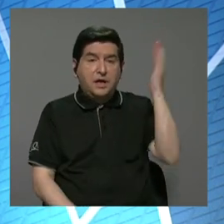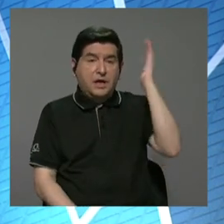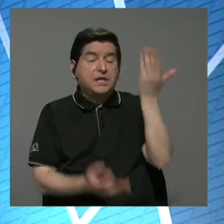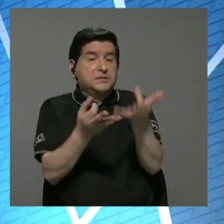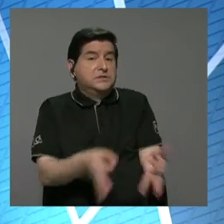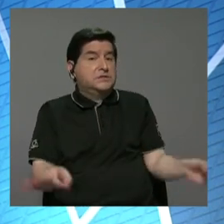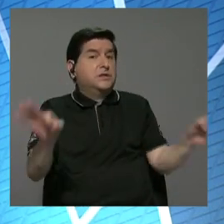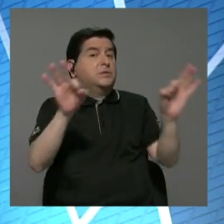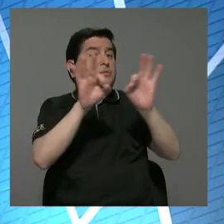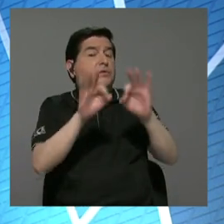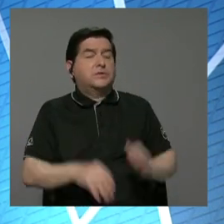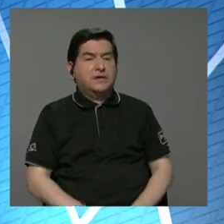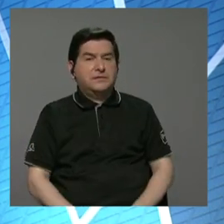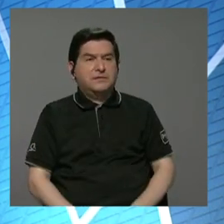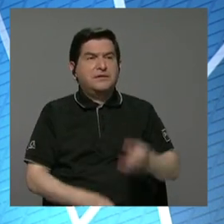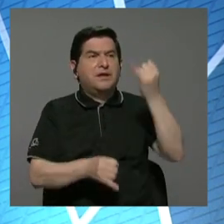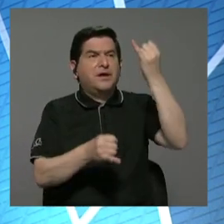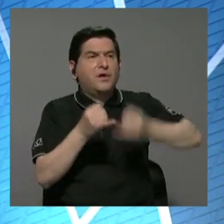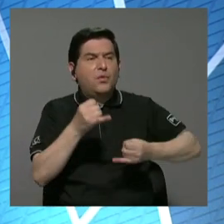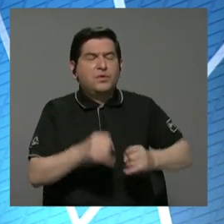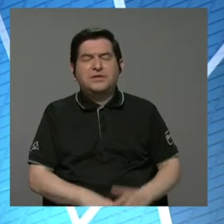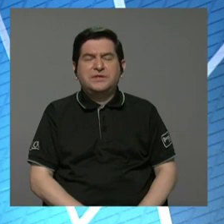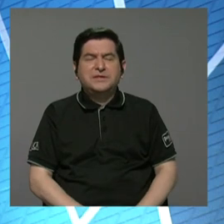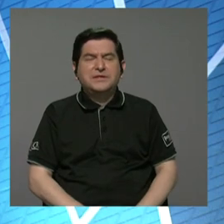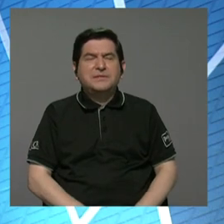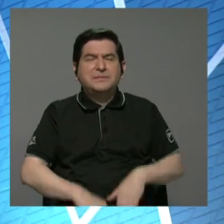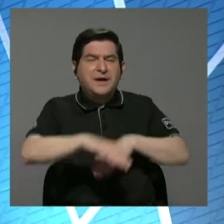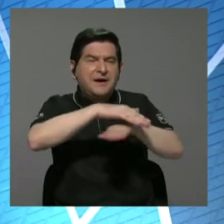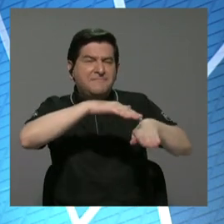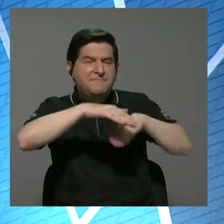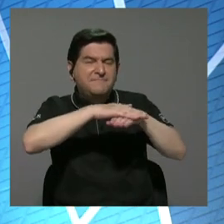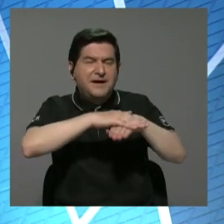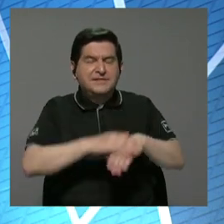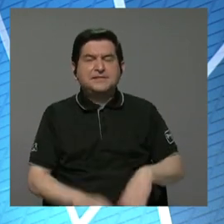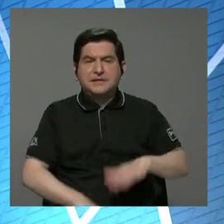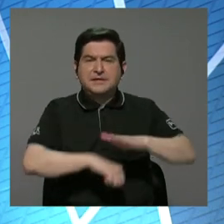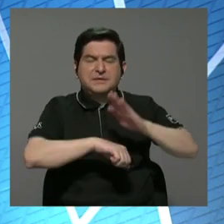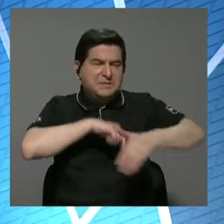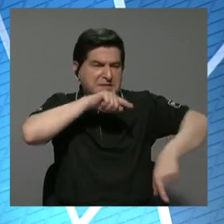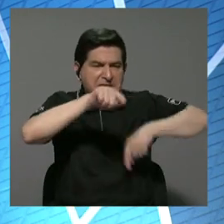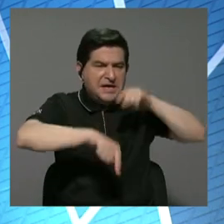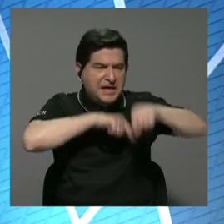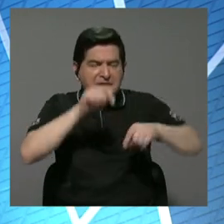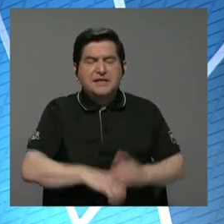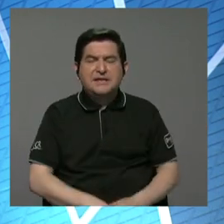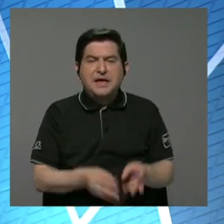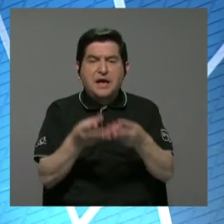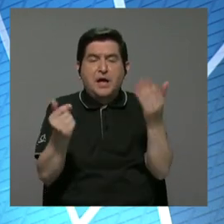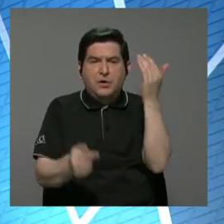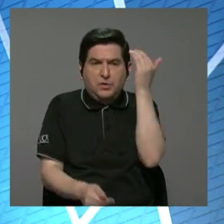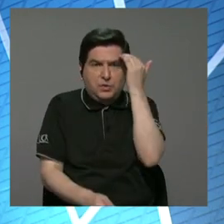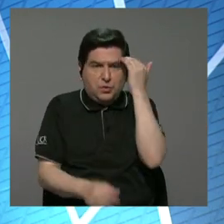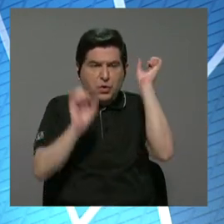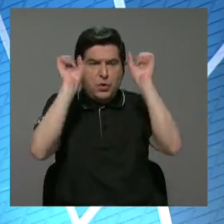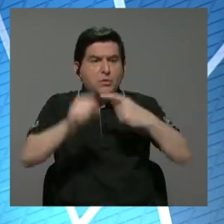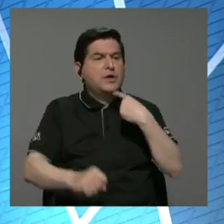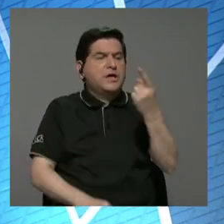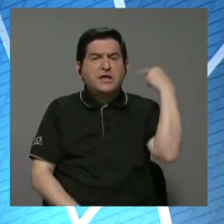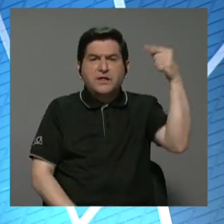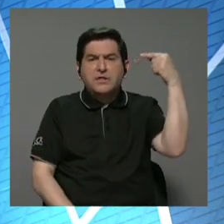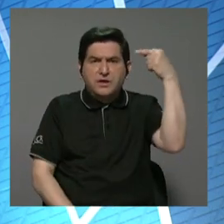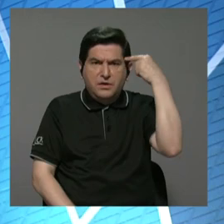importante, porque es el último bastión, podríamos decir, de crítica, ¿verdad?, de generación de conocimiento que le puede decir al